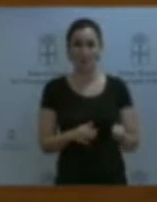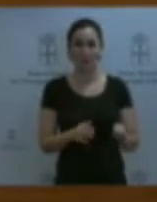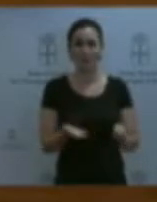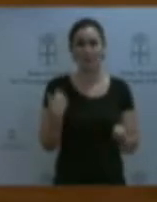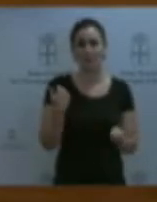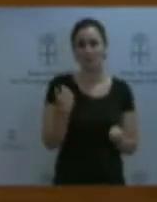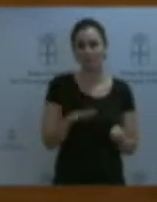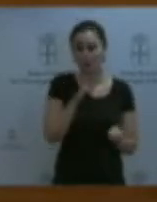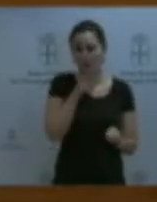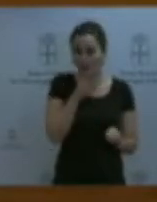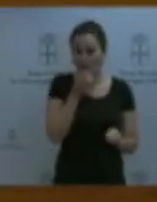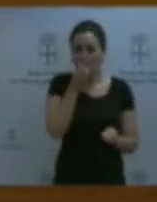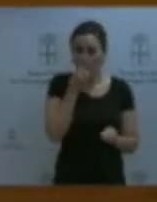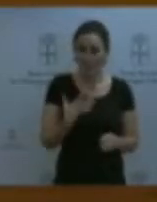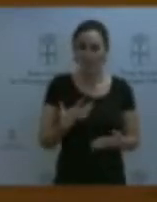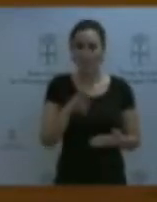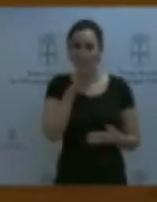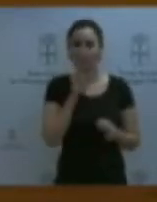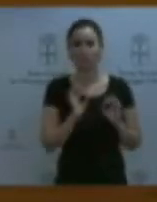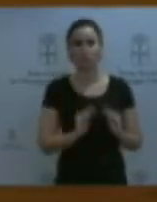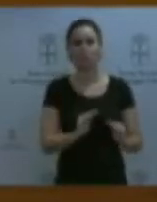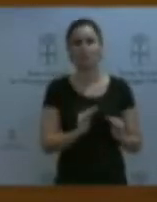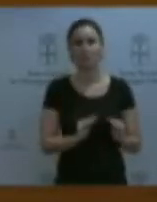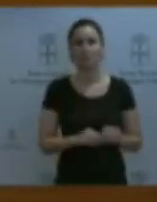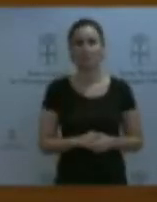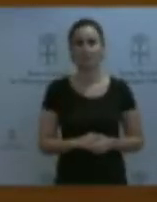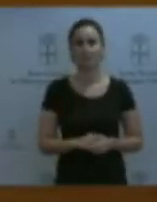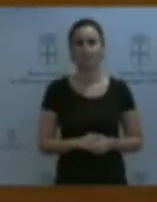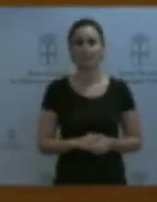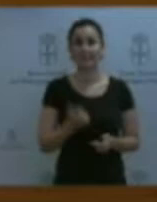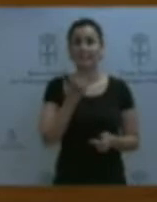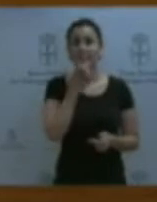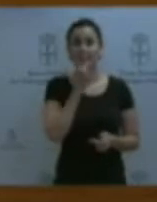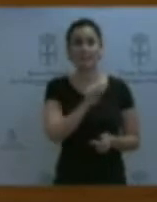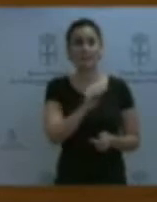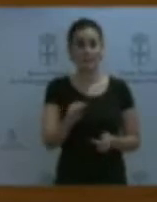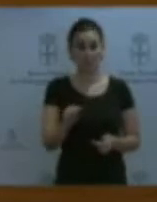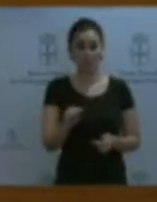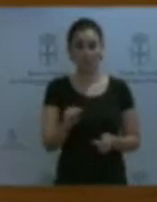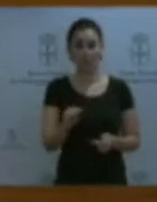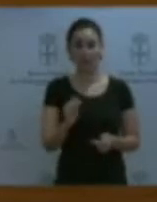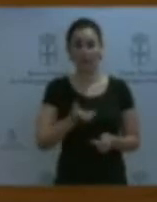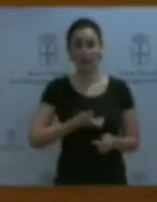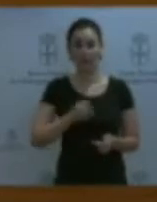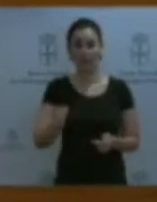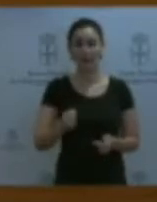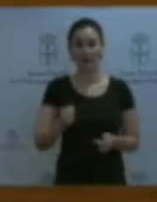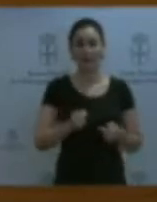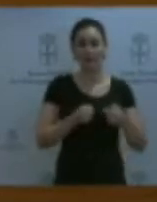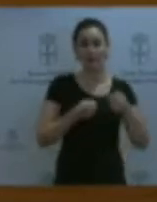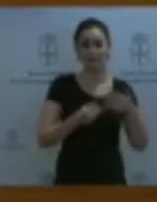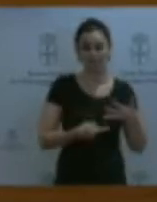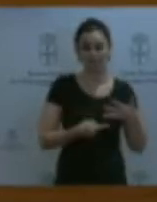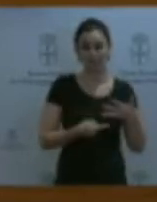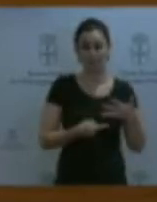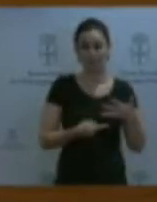infraestructuras. Si han preguntado a cualquiera de los 6 alcaldes de los concejos asturianos del parque, lo repito,